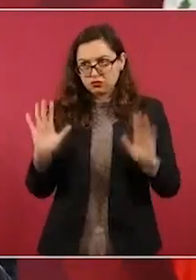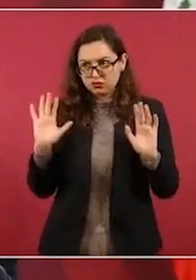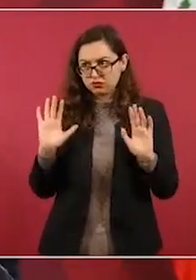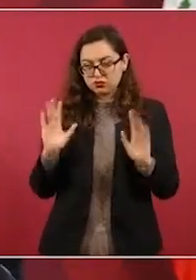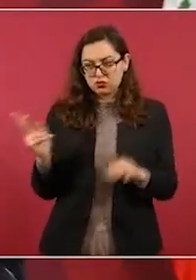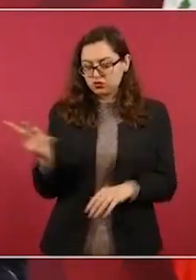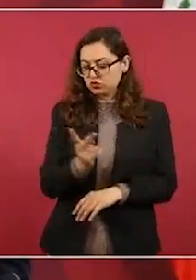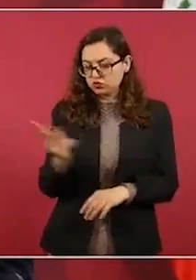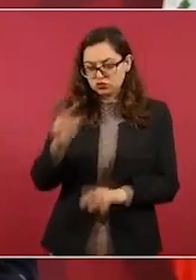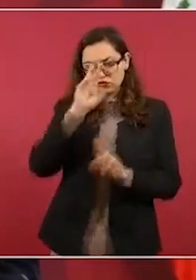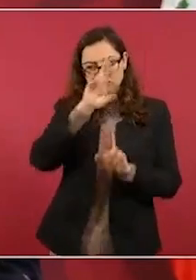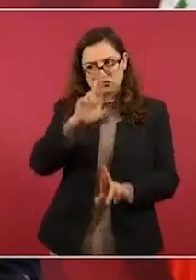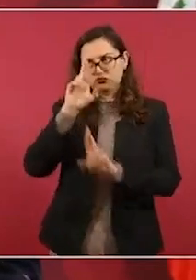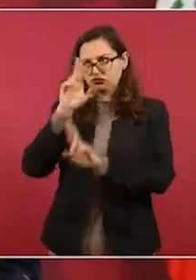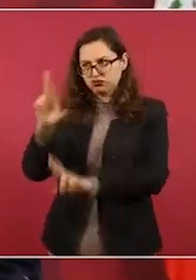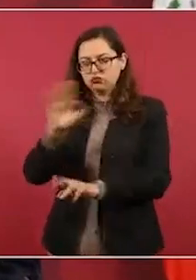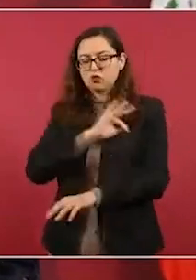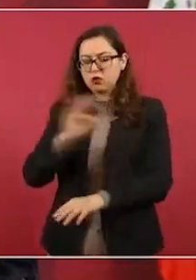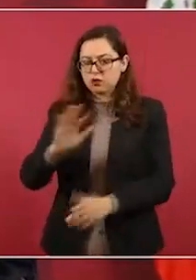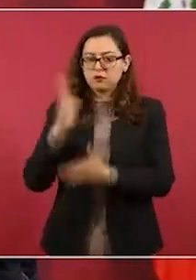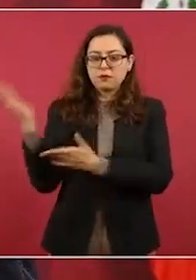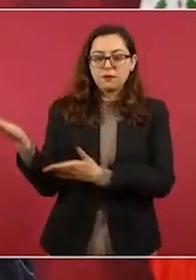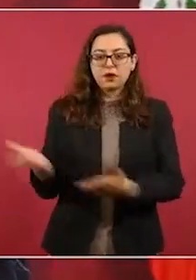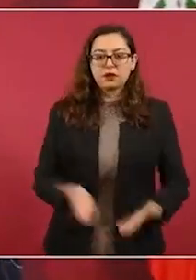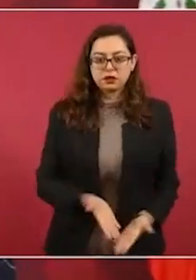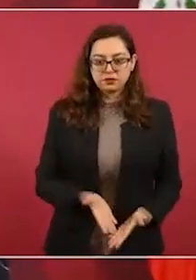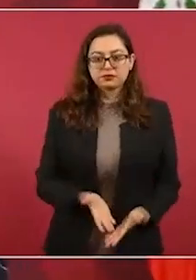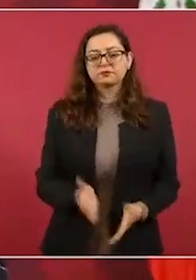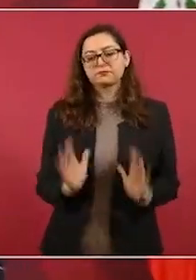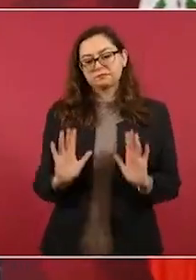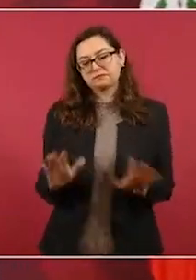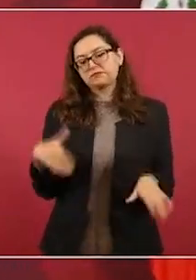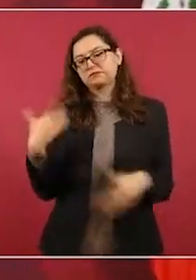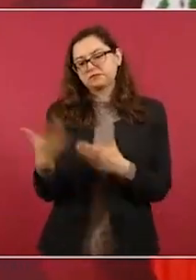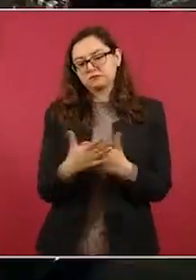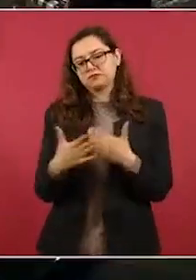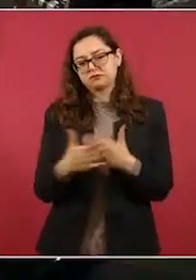este más adelante seguramente van a